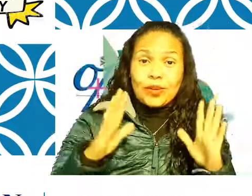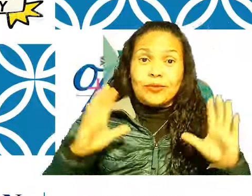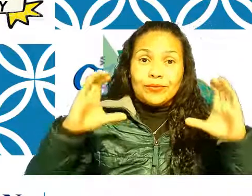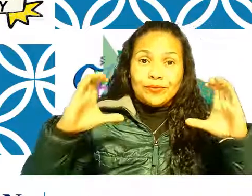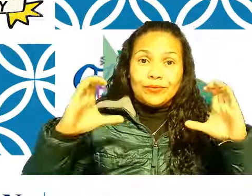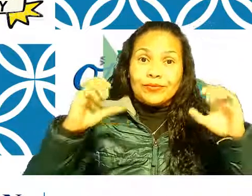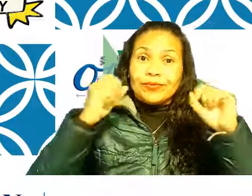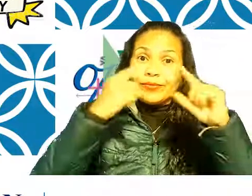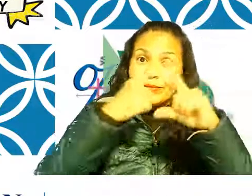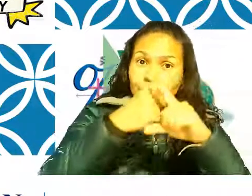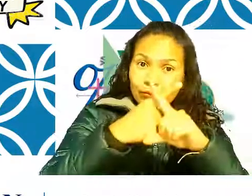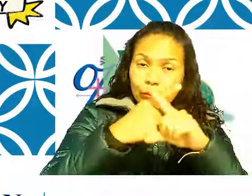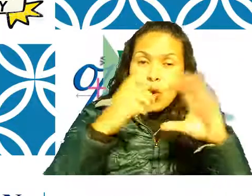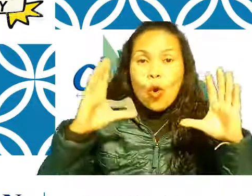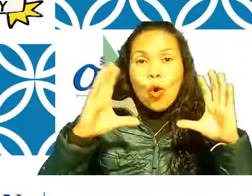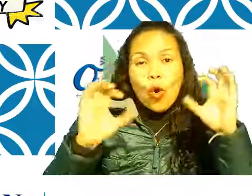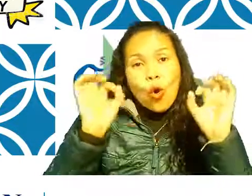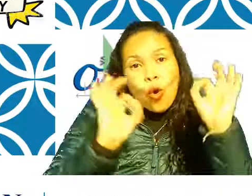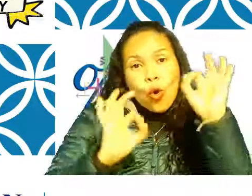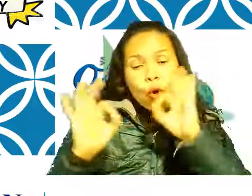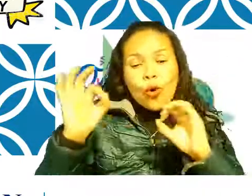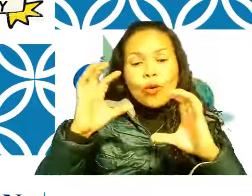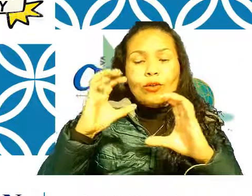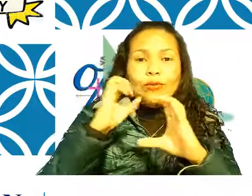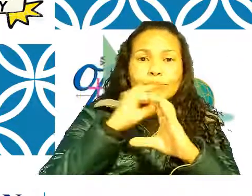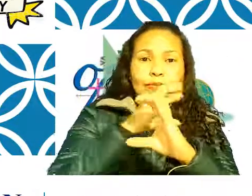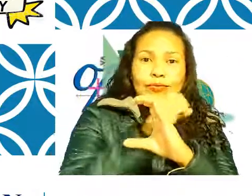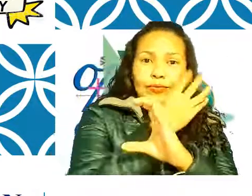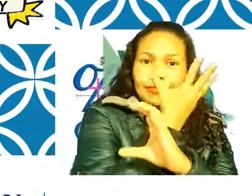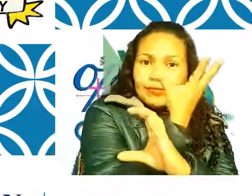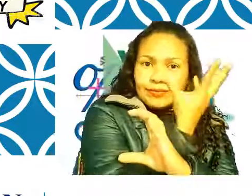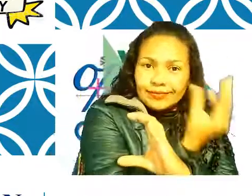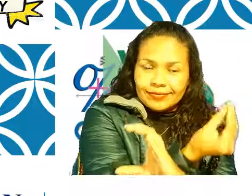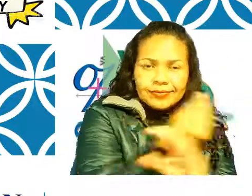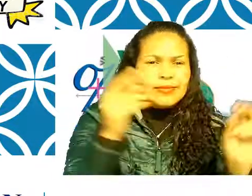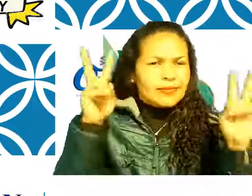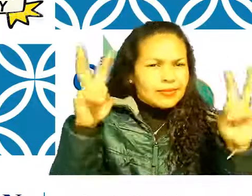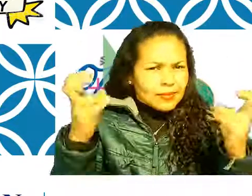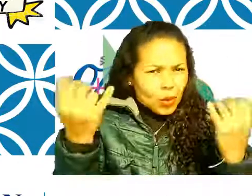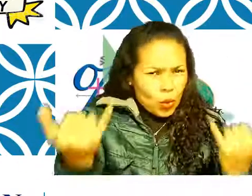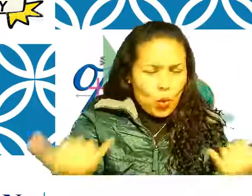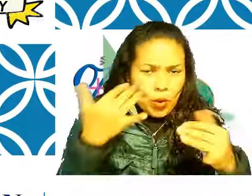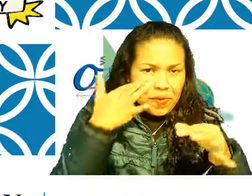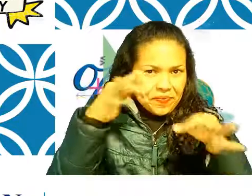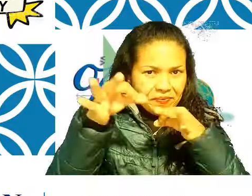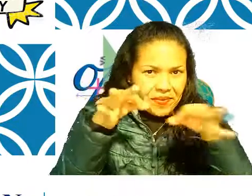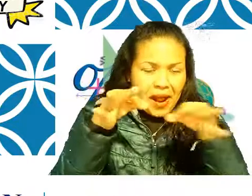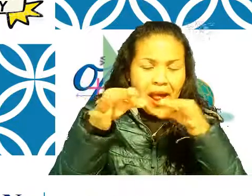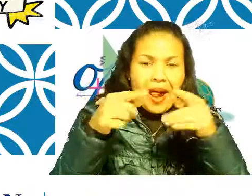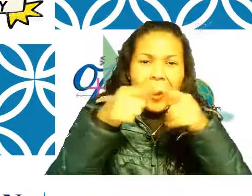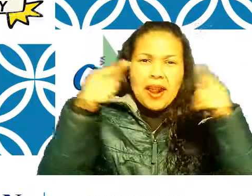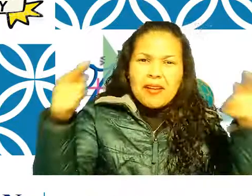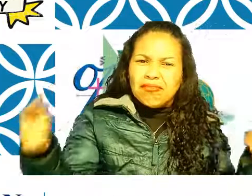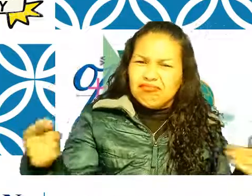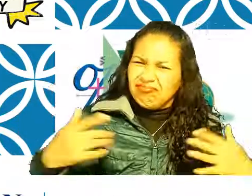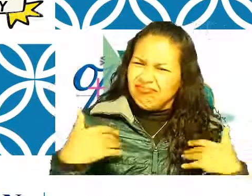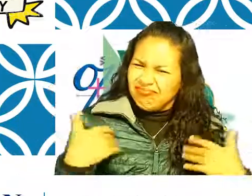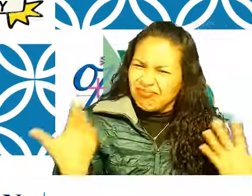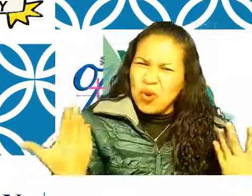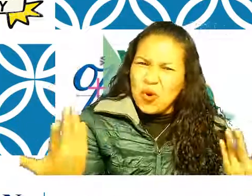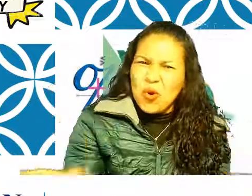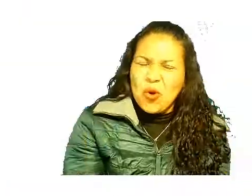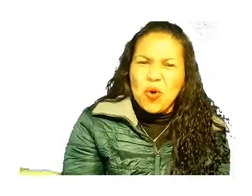Betín. El tema que veremos hoy se llama factorización y hoy iniciaremos con factor